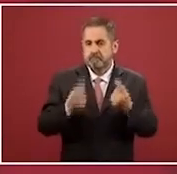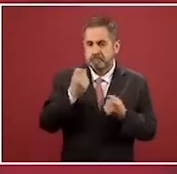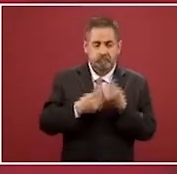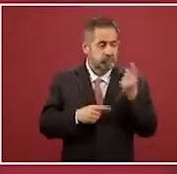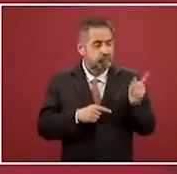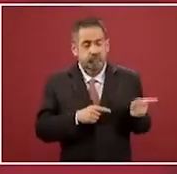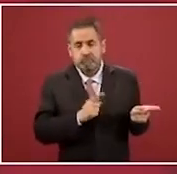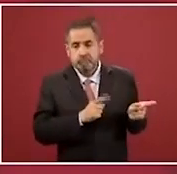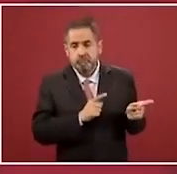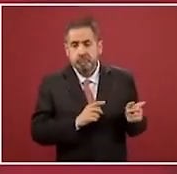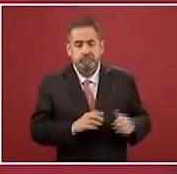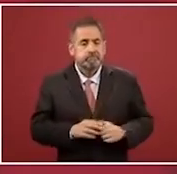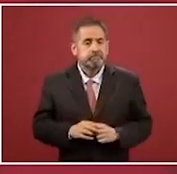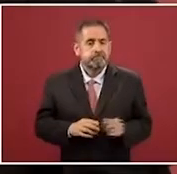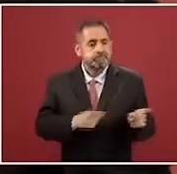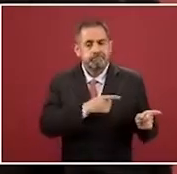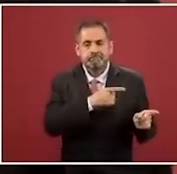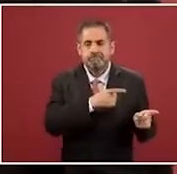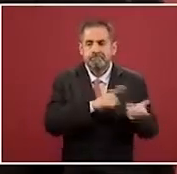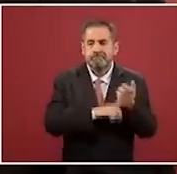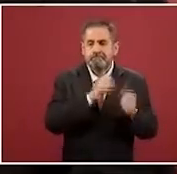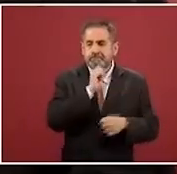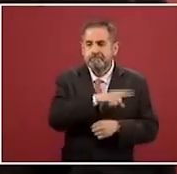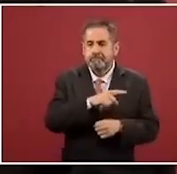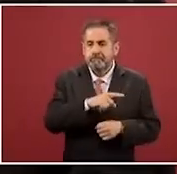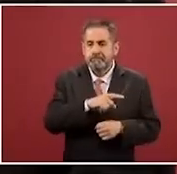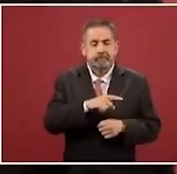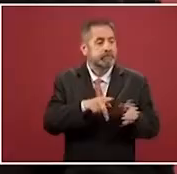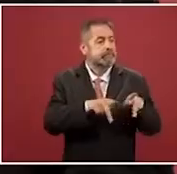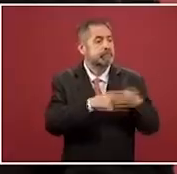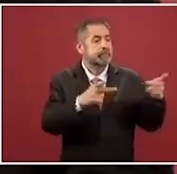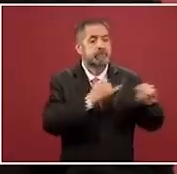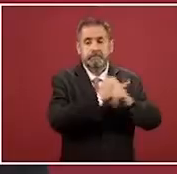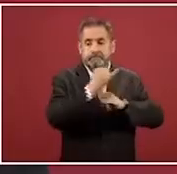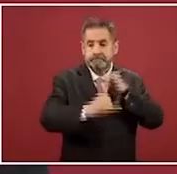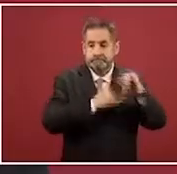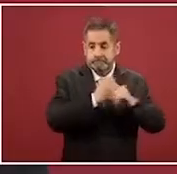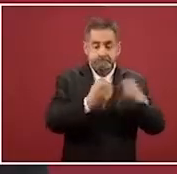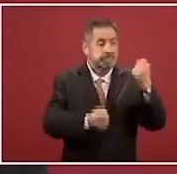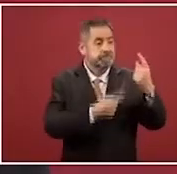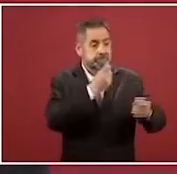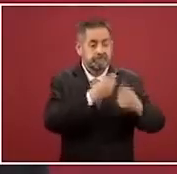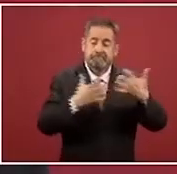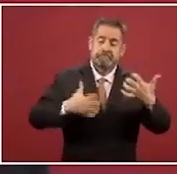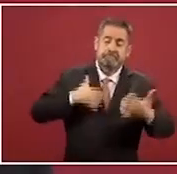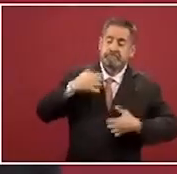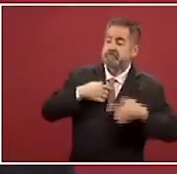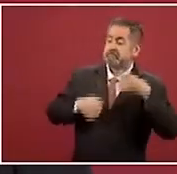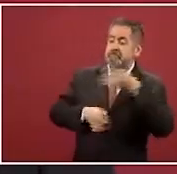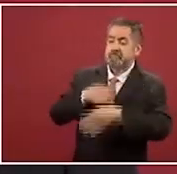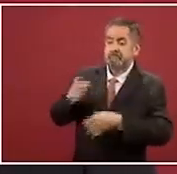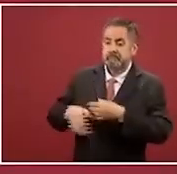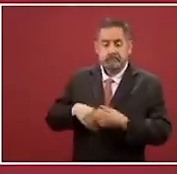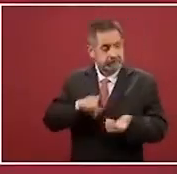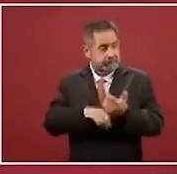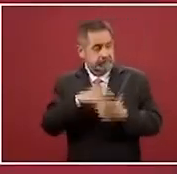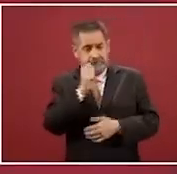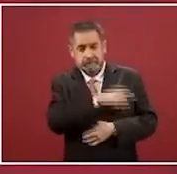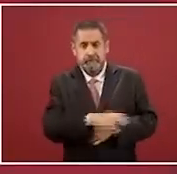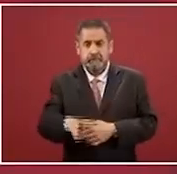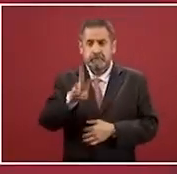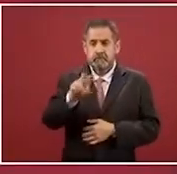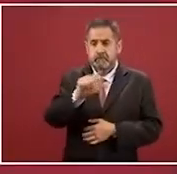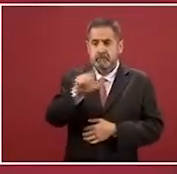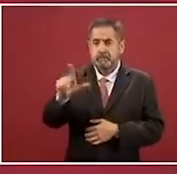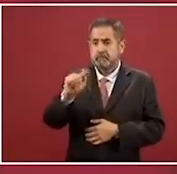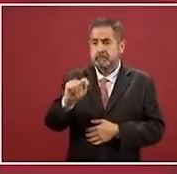incluso hasta de la prensa internacional, ahora hasta el Wall Street Journal,